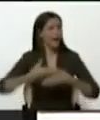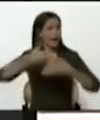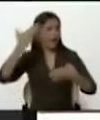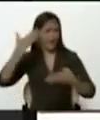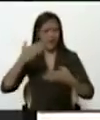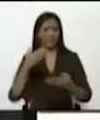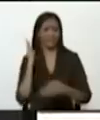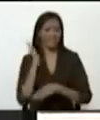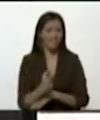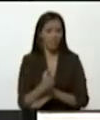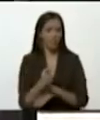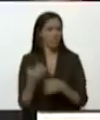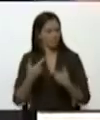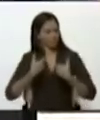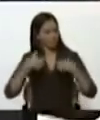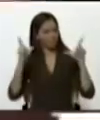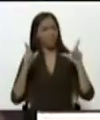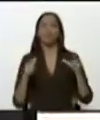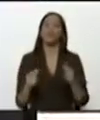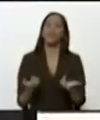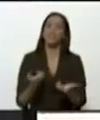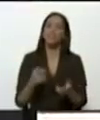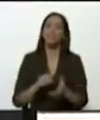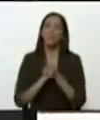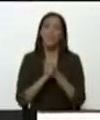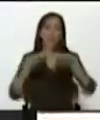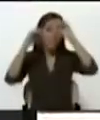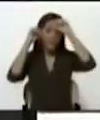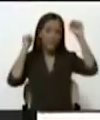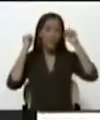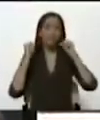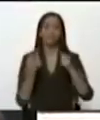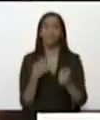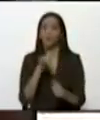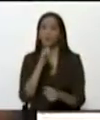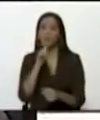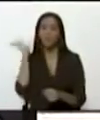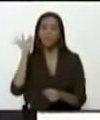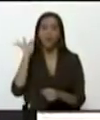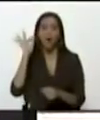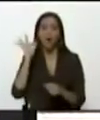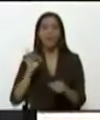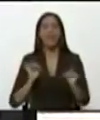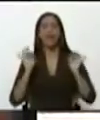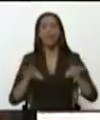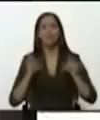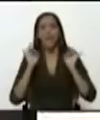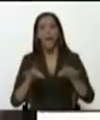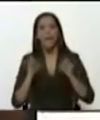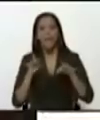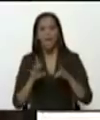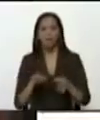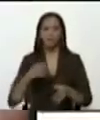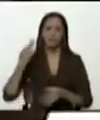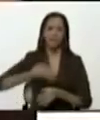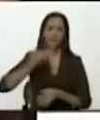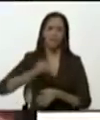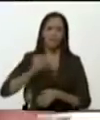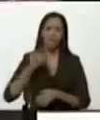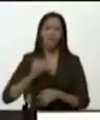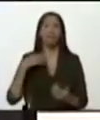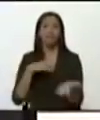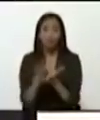y denunciando el compañero Jorge Arriaza, que estuvo hoy en un foro en Austria, en Australia, sobre las medidas